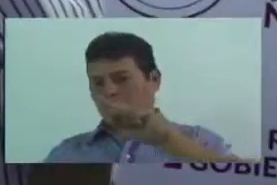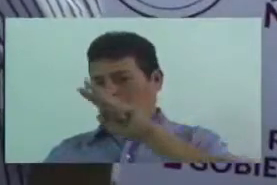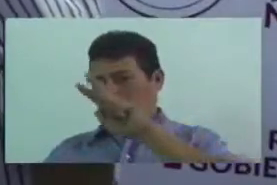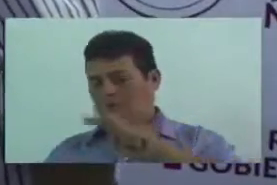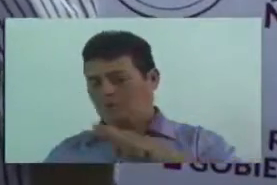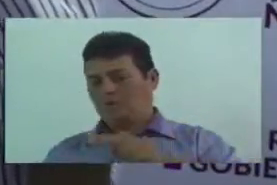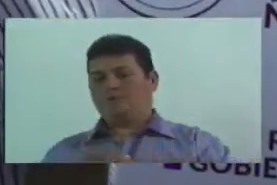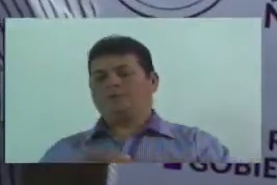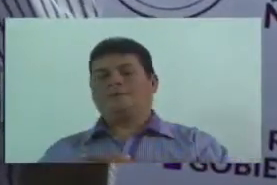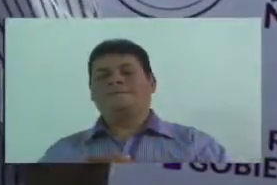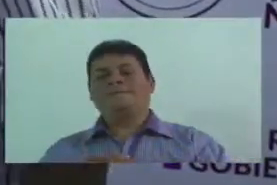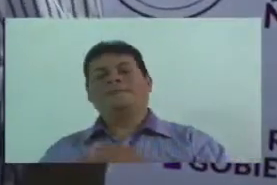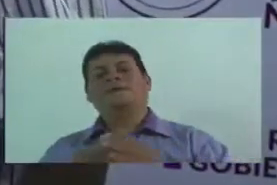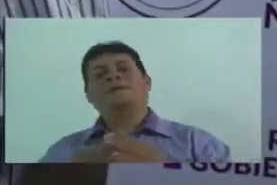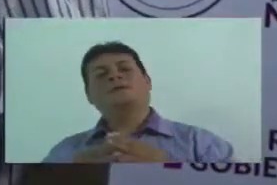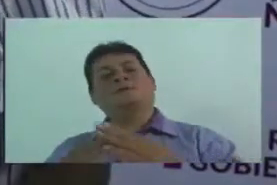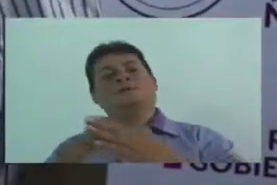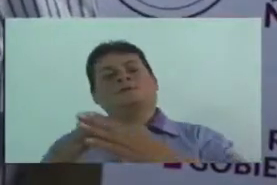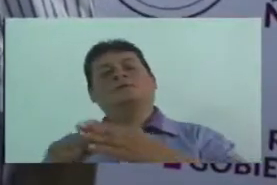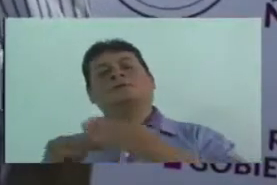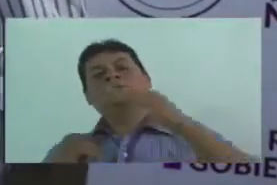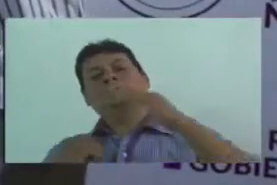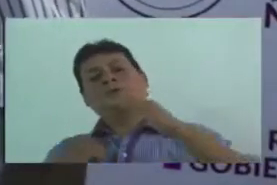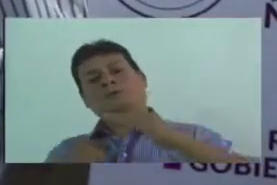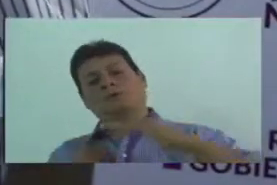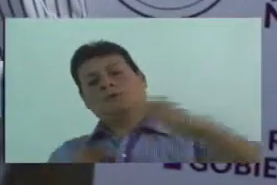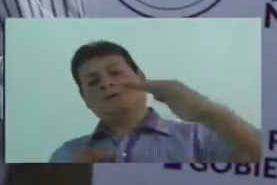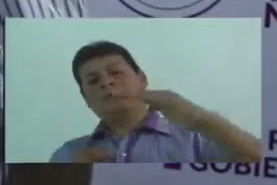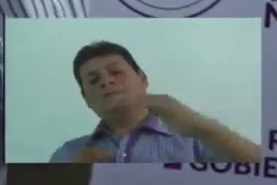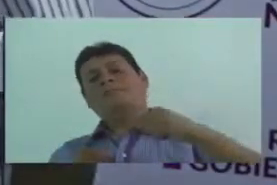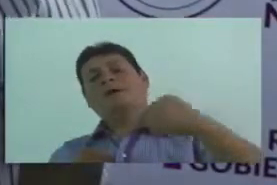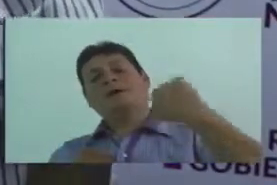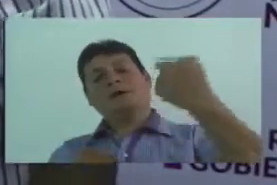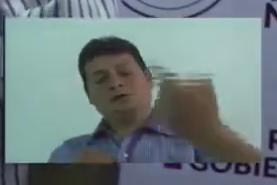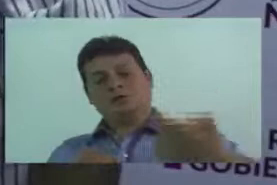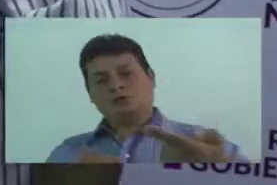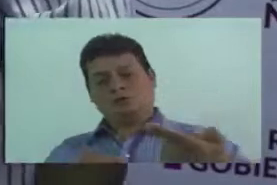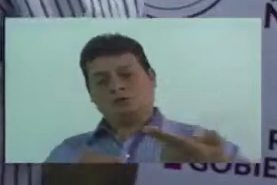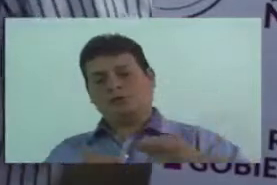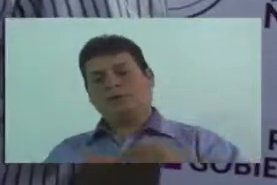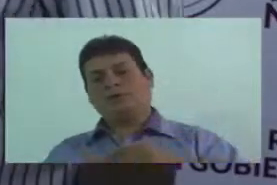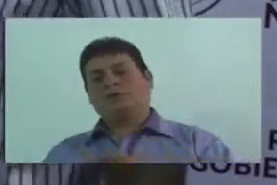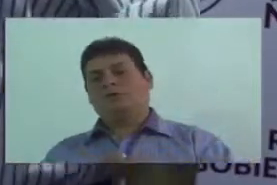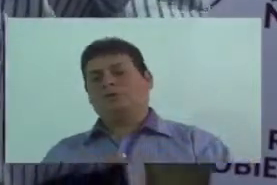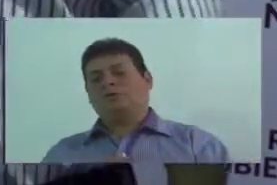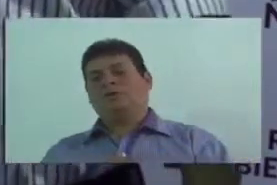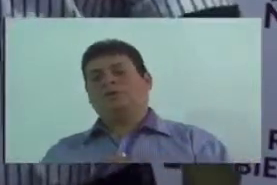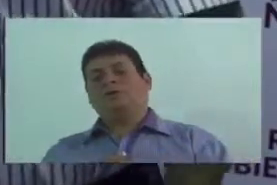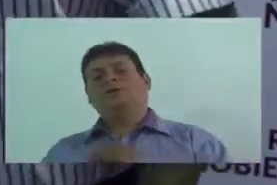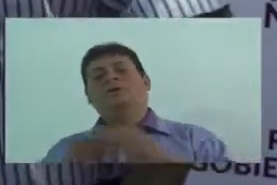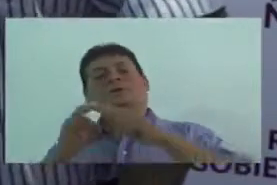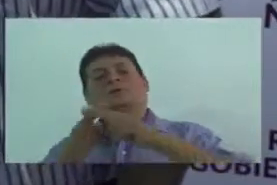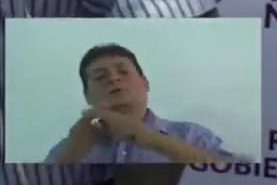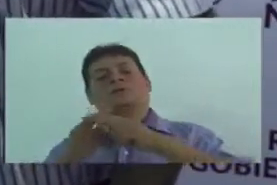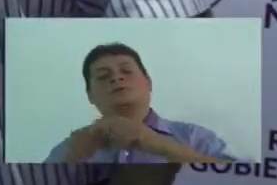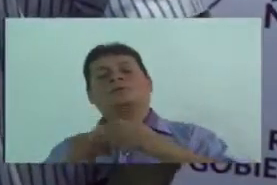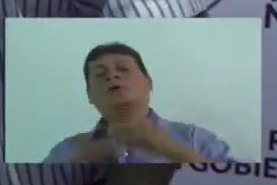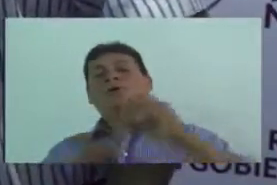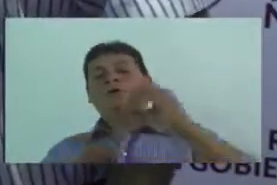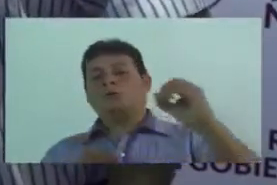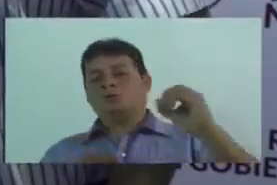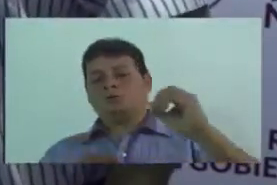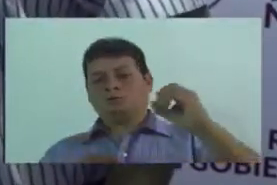de un ángulo es mayor que un ángulo recto, fíjense acá, ¿verdad? Mayor de 90 grados, lo llamamos ángulo